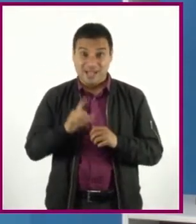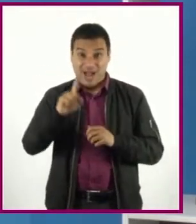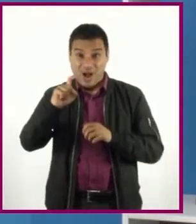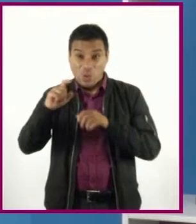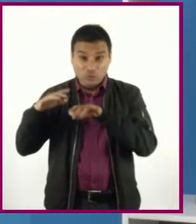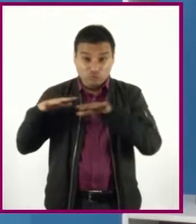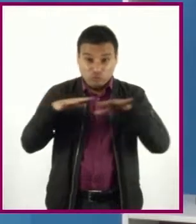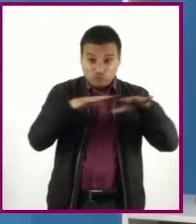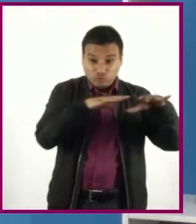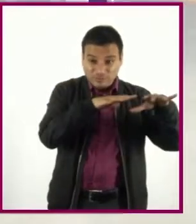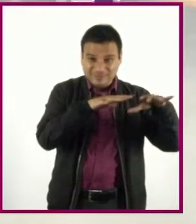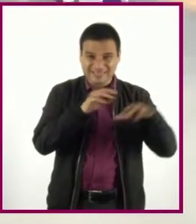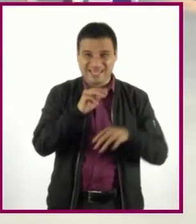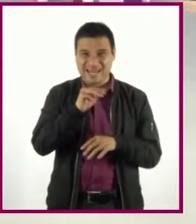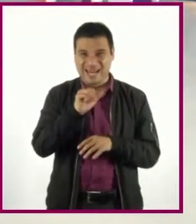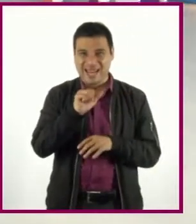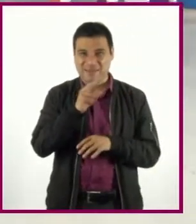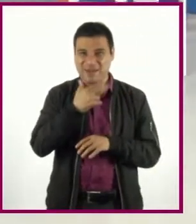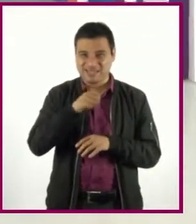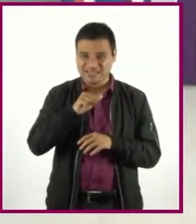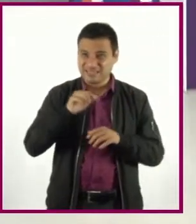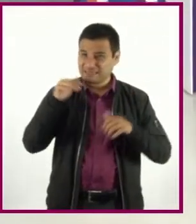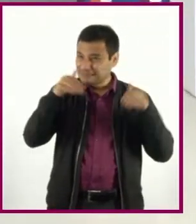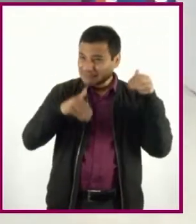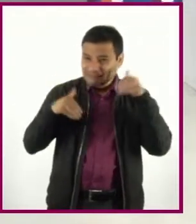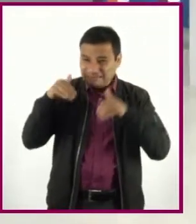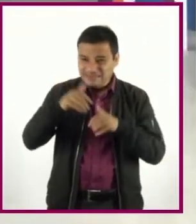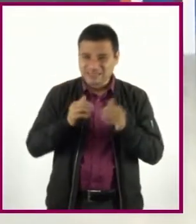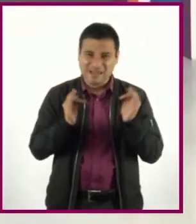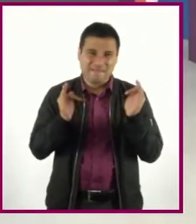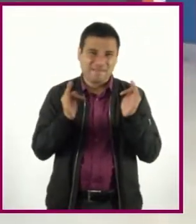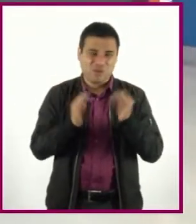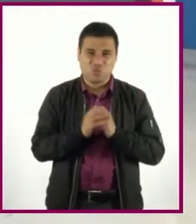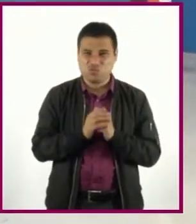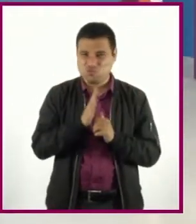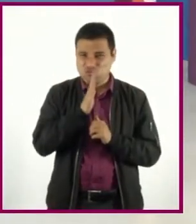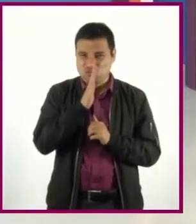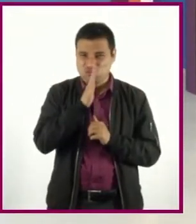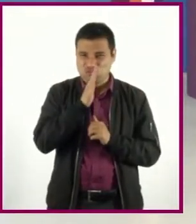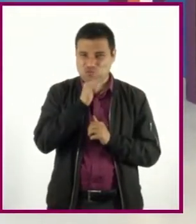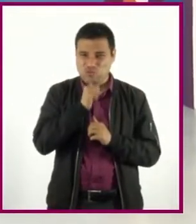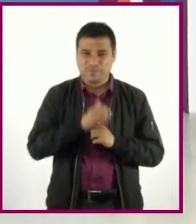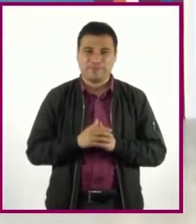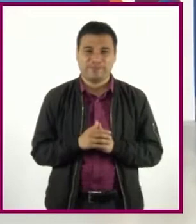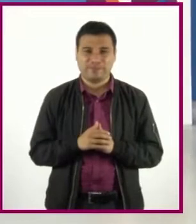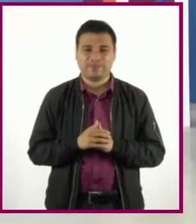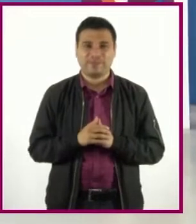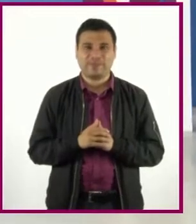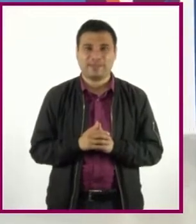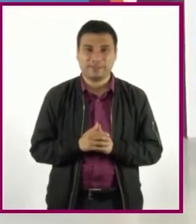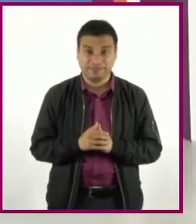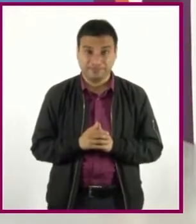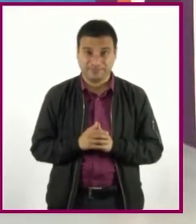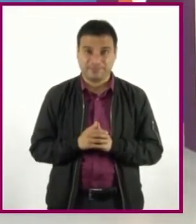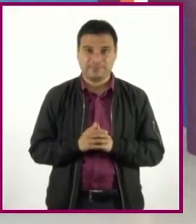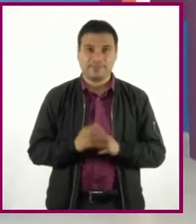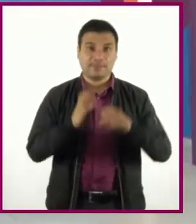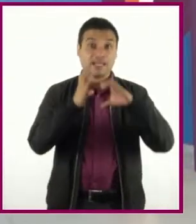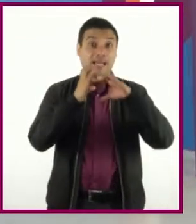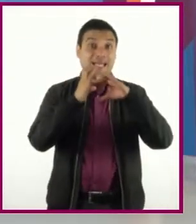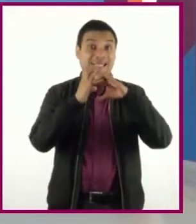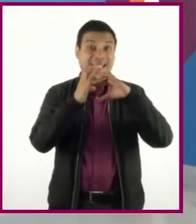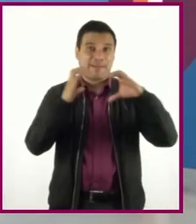kilómetros de ancho. Los intentos por entrar a la isla, aferrados a la parte baja de los camiones de carga,